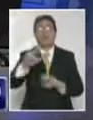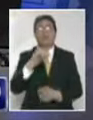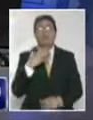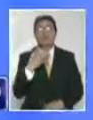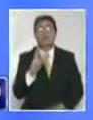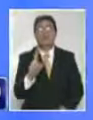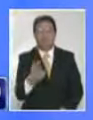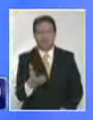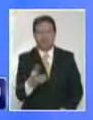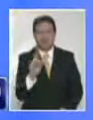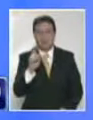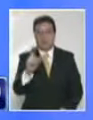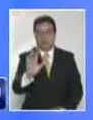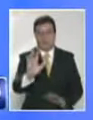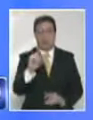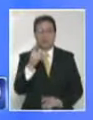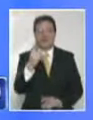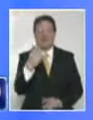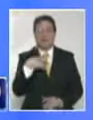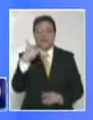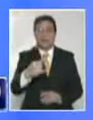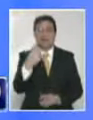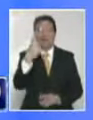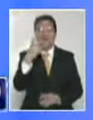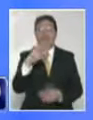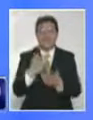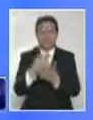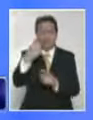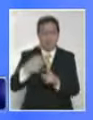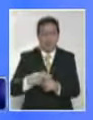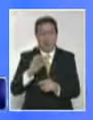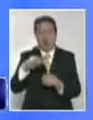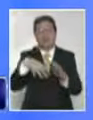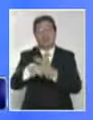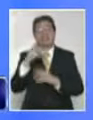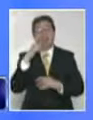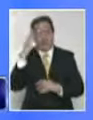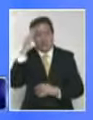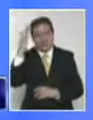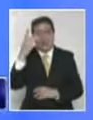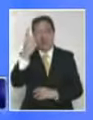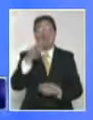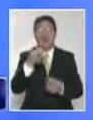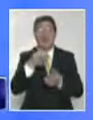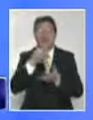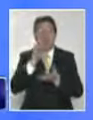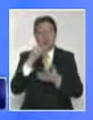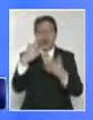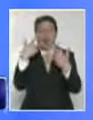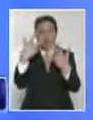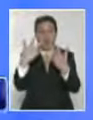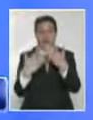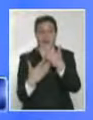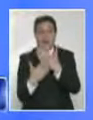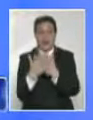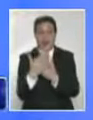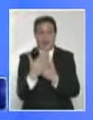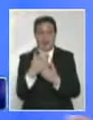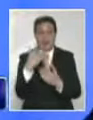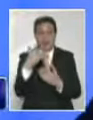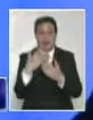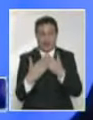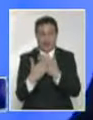que pasa es que él siempre hacía, por lo menos una vez al mes o cada 15 días, un desayuno. A las 8 de la madrugada, como decía yo, era